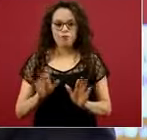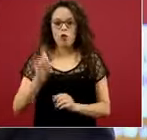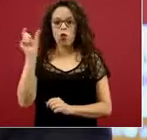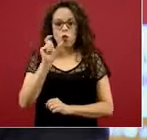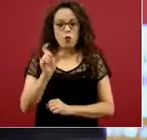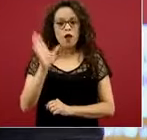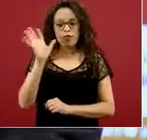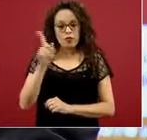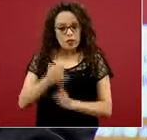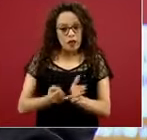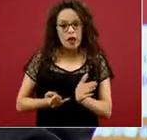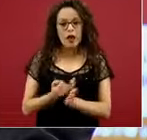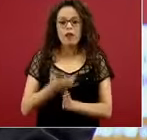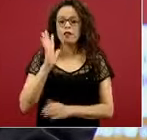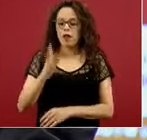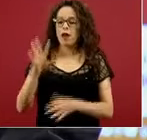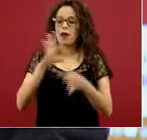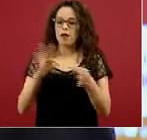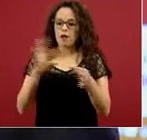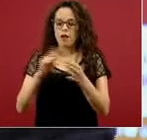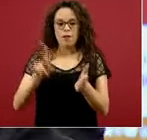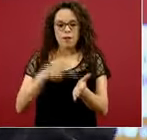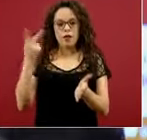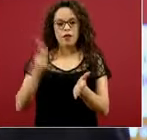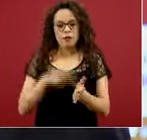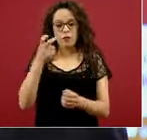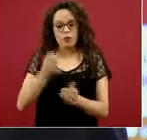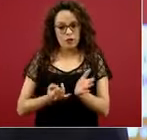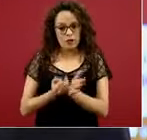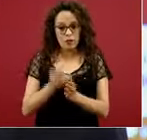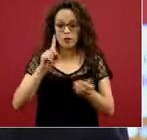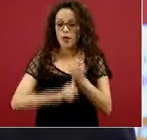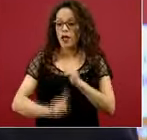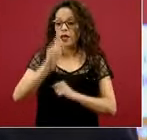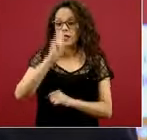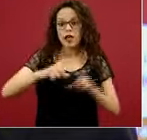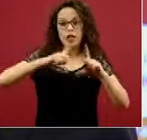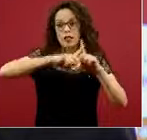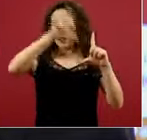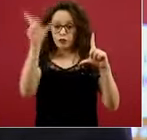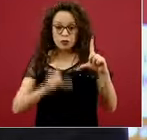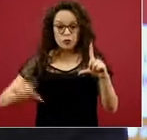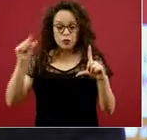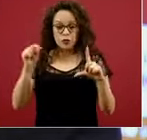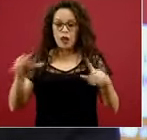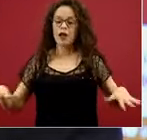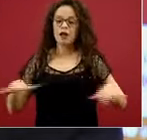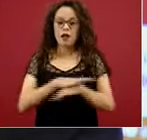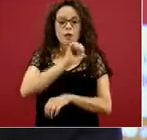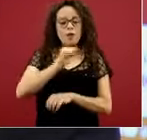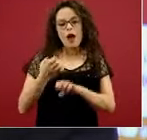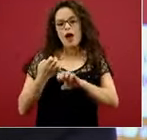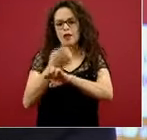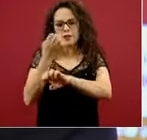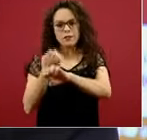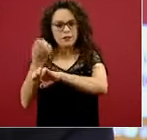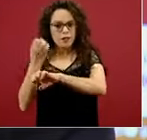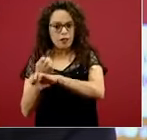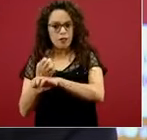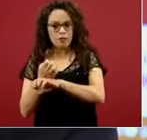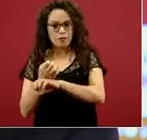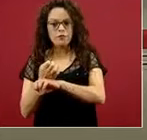explicó y se ha insistido en esto, es que de pasar de una jornada nacional se pasó a medidas estatales dirigidas